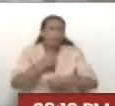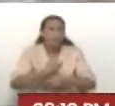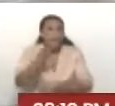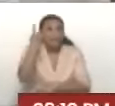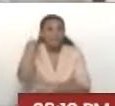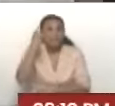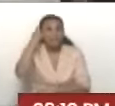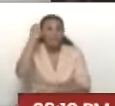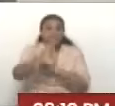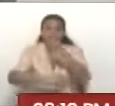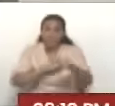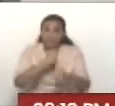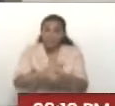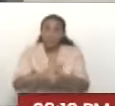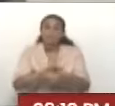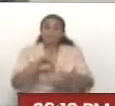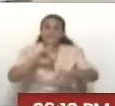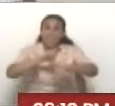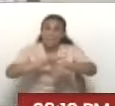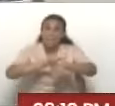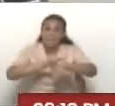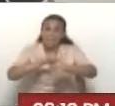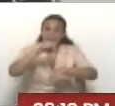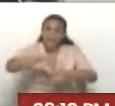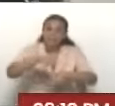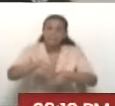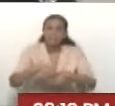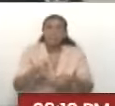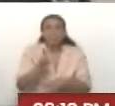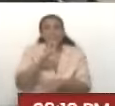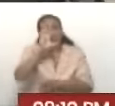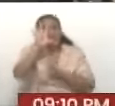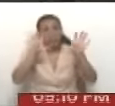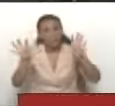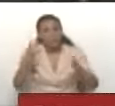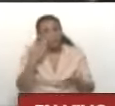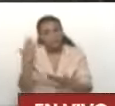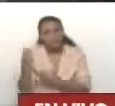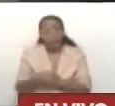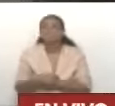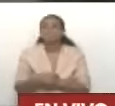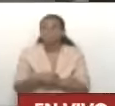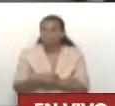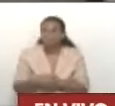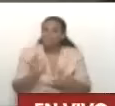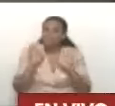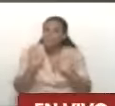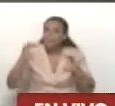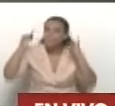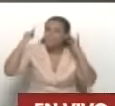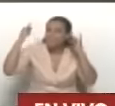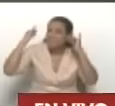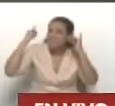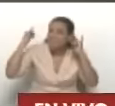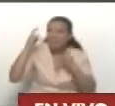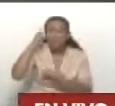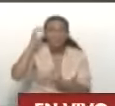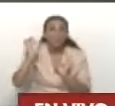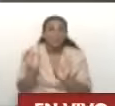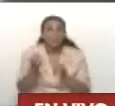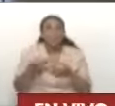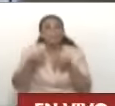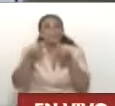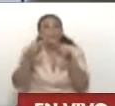del Día Nacional del Médico Venezolano. Y bueno, qué mejor manera de celebrar este día entregando esta obra